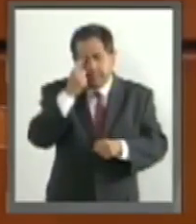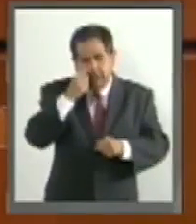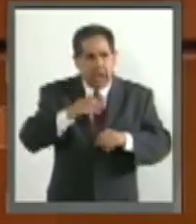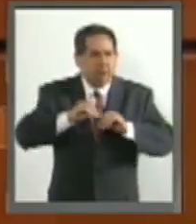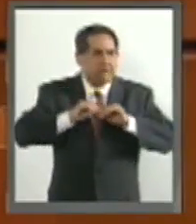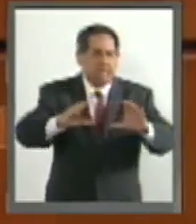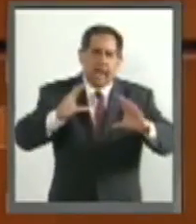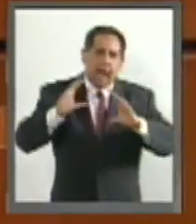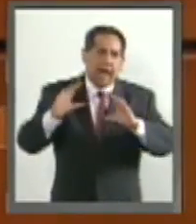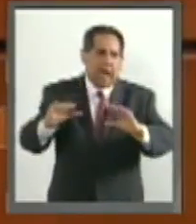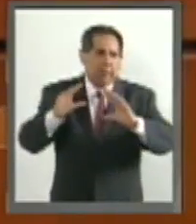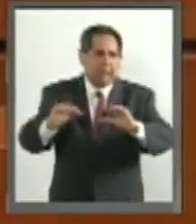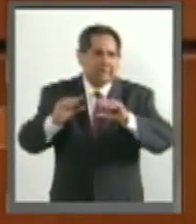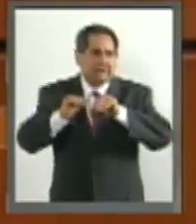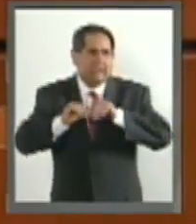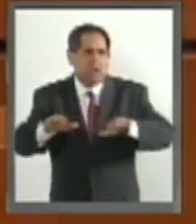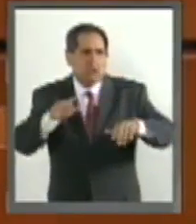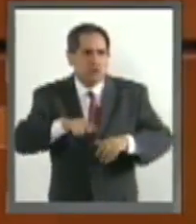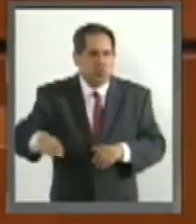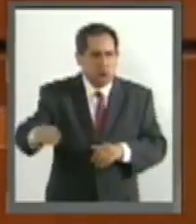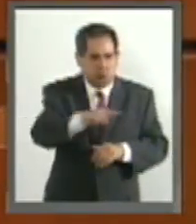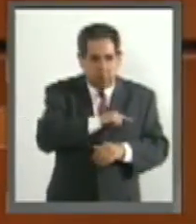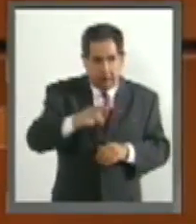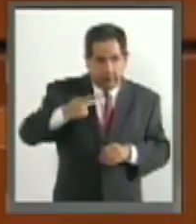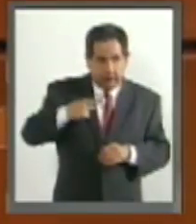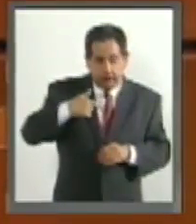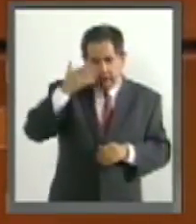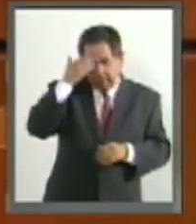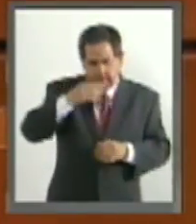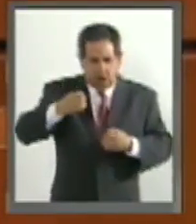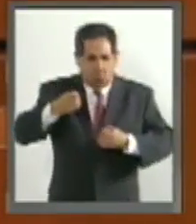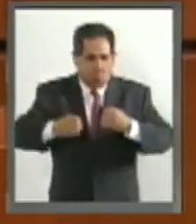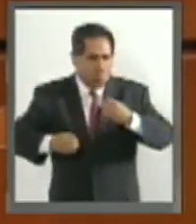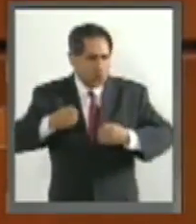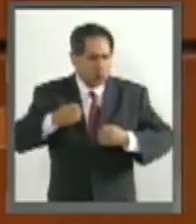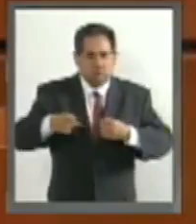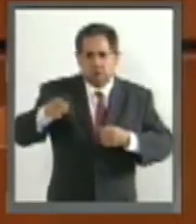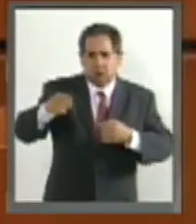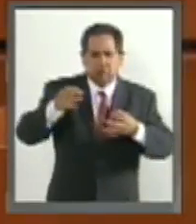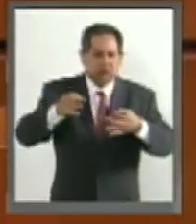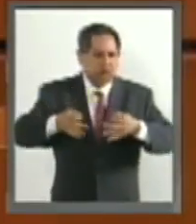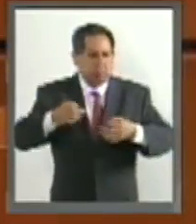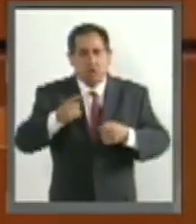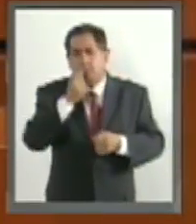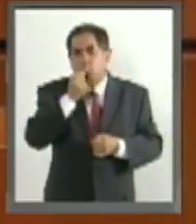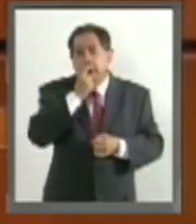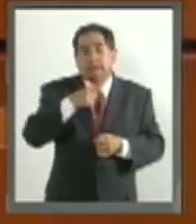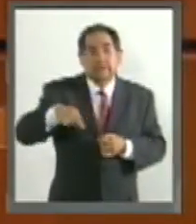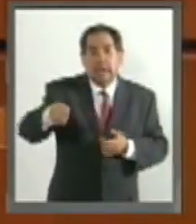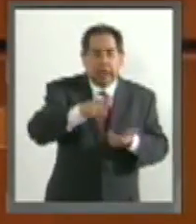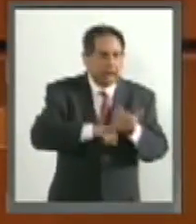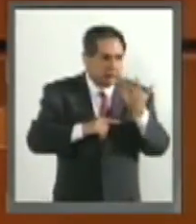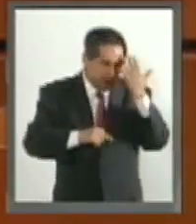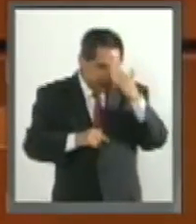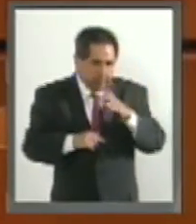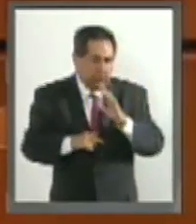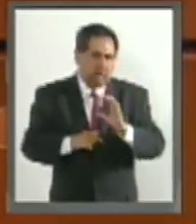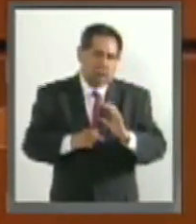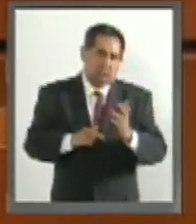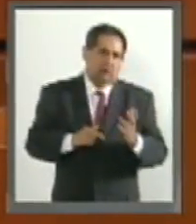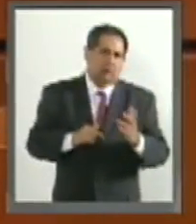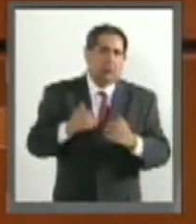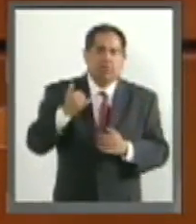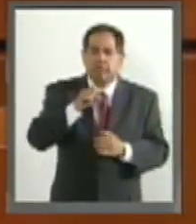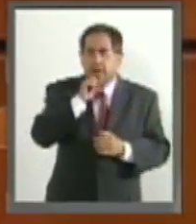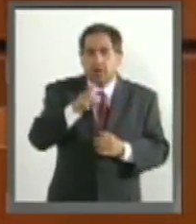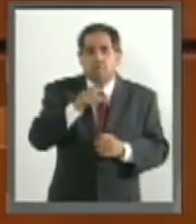capacitación del personal que juzga de los cuerpos policiacos y que también podamos